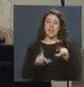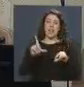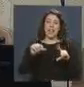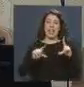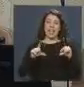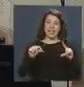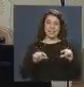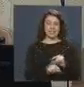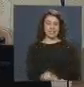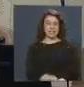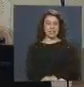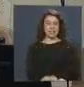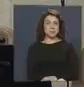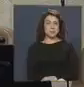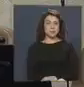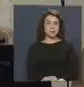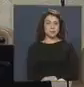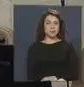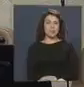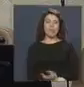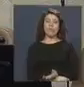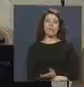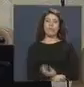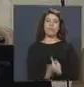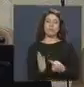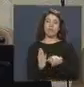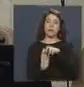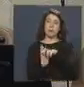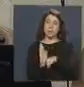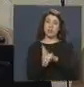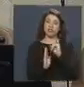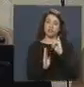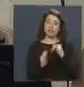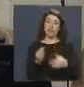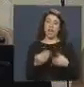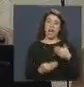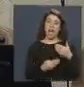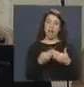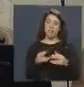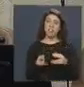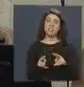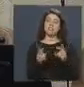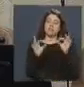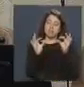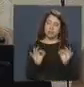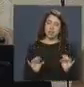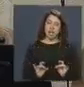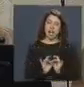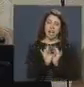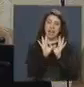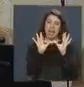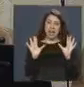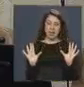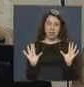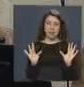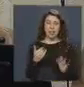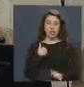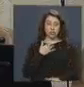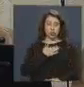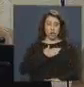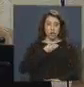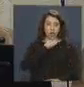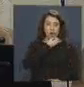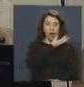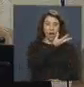punto de vista, evidentemente, el proyecto avanza resueltamente. Ahora, quiero decir que